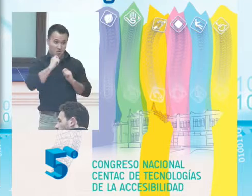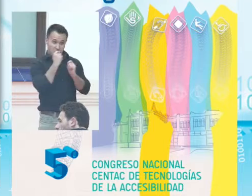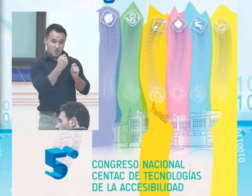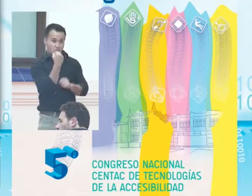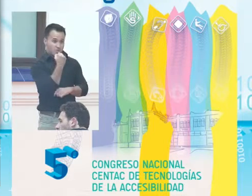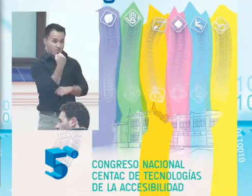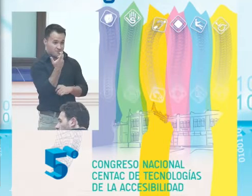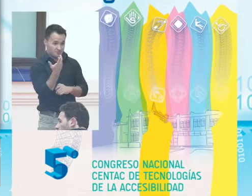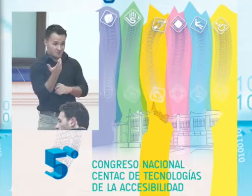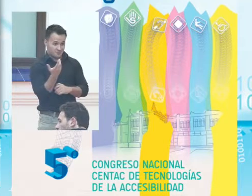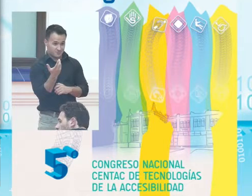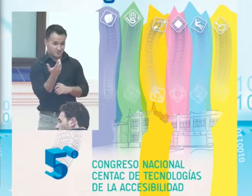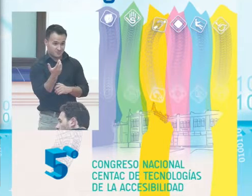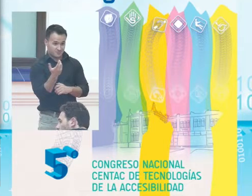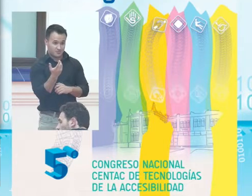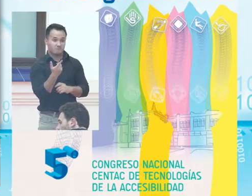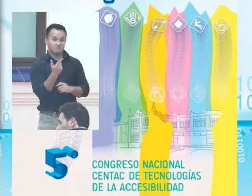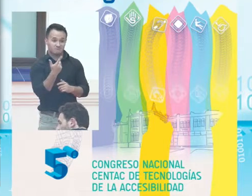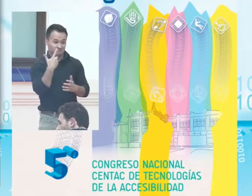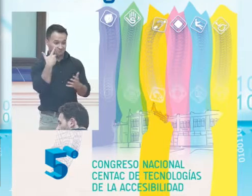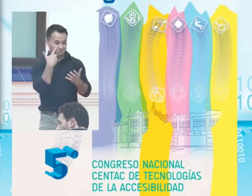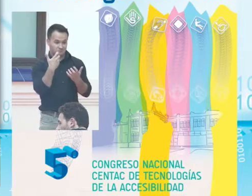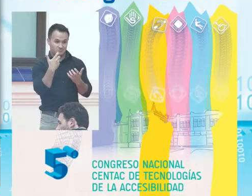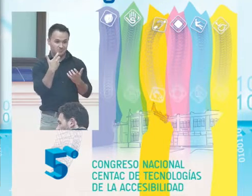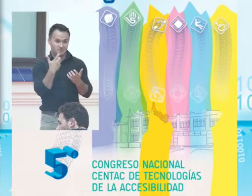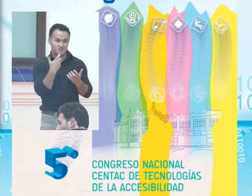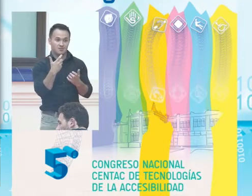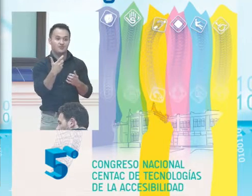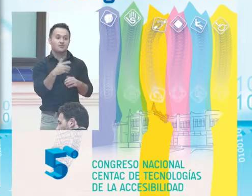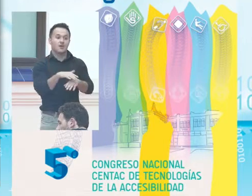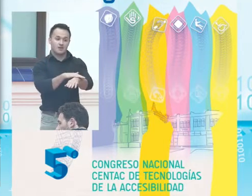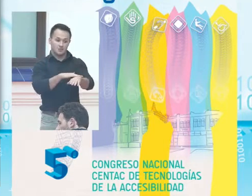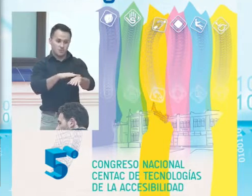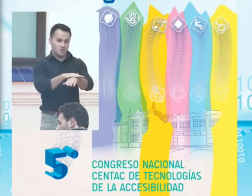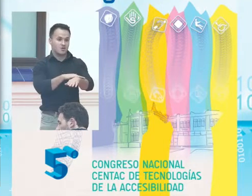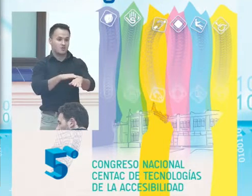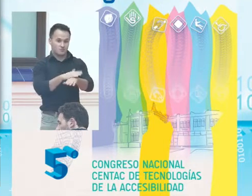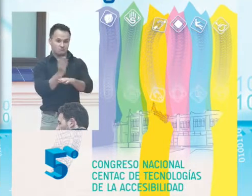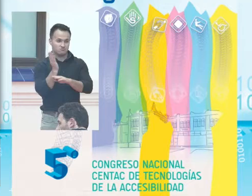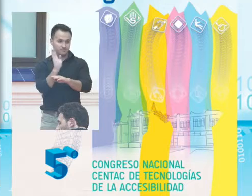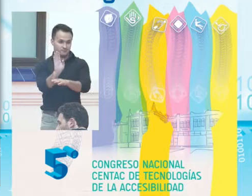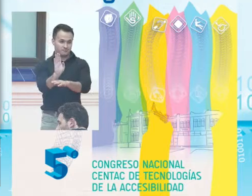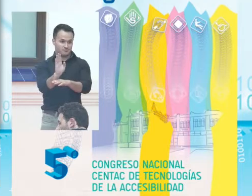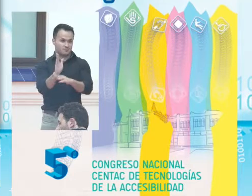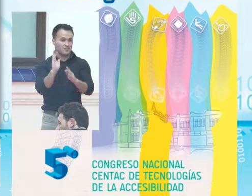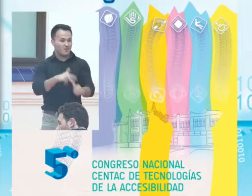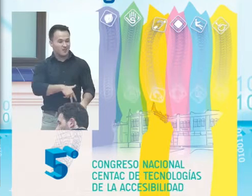y está reflejado en los resultados, pero en general no.